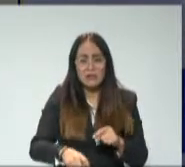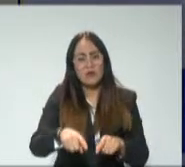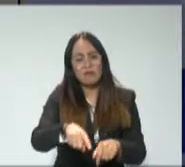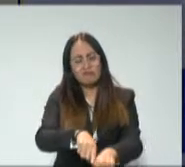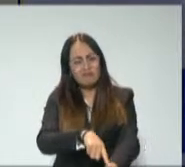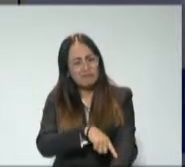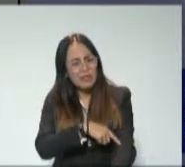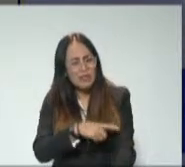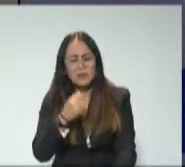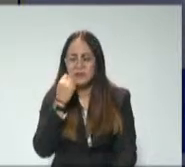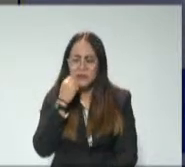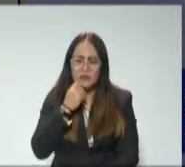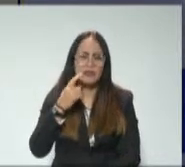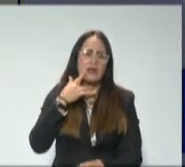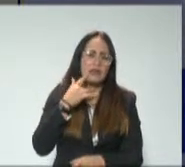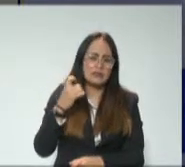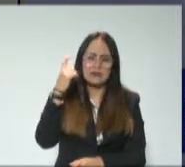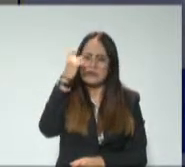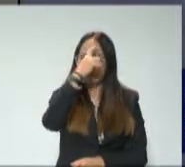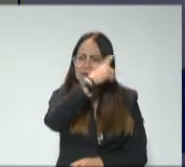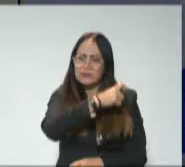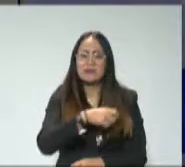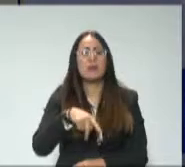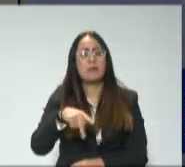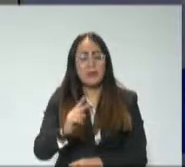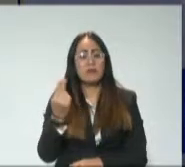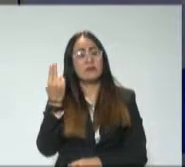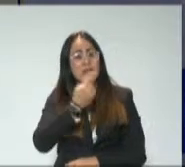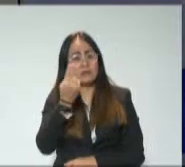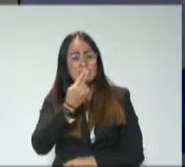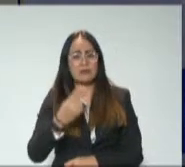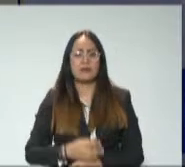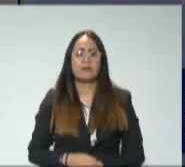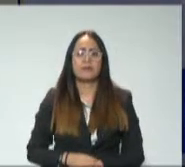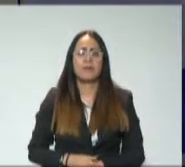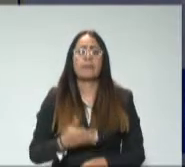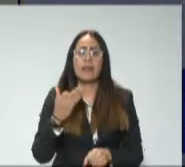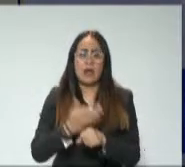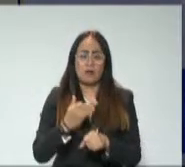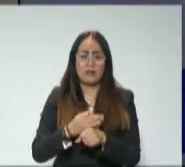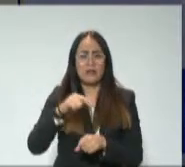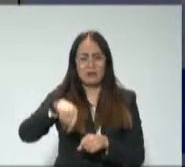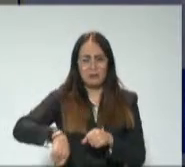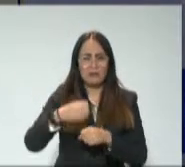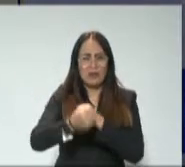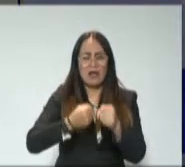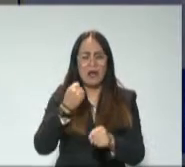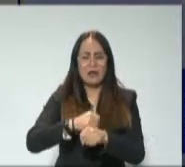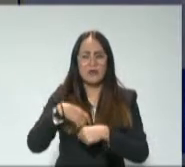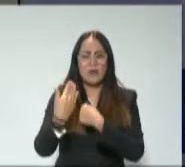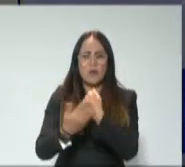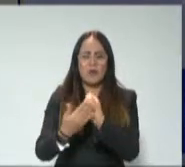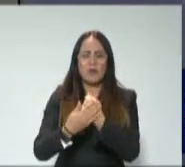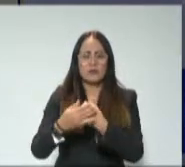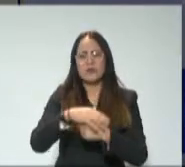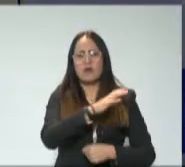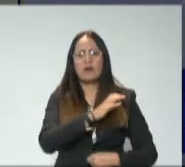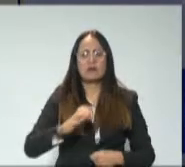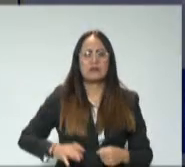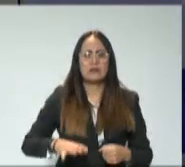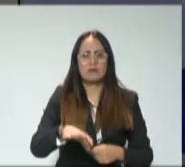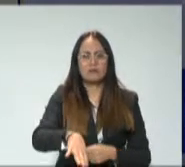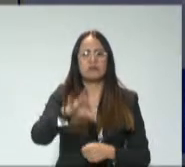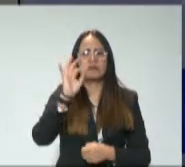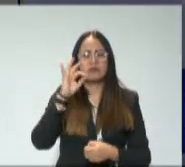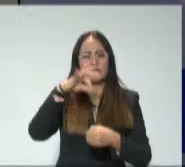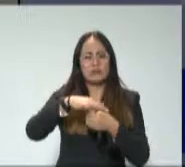pero necesaria la peor tragedia que podría sucedernos ahora es que por ser año electoral la razones políticas guíen las